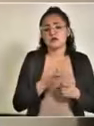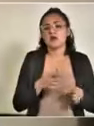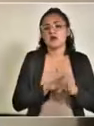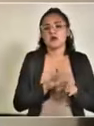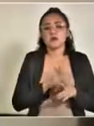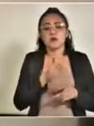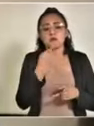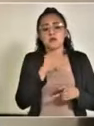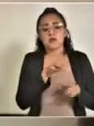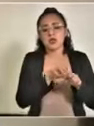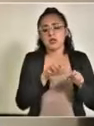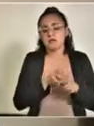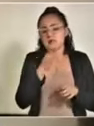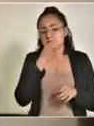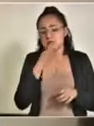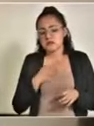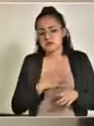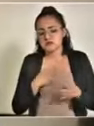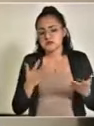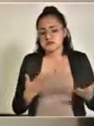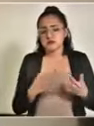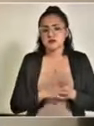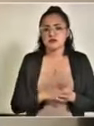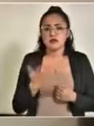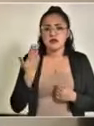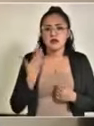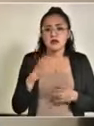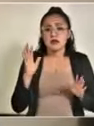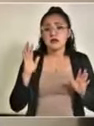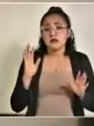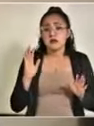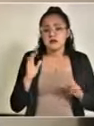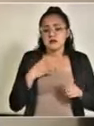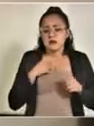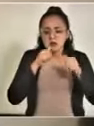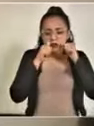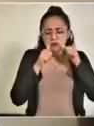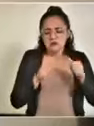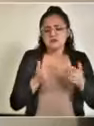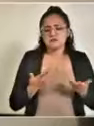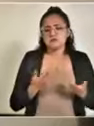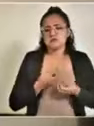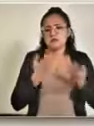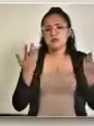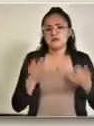los comunicará y en su caso lo atenderemos.